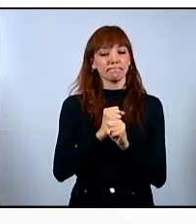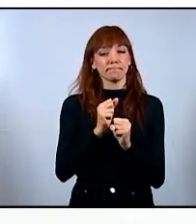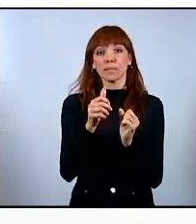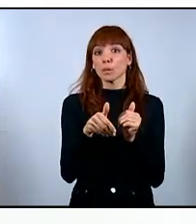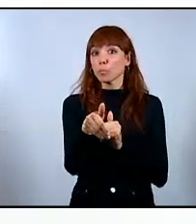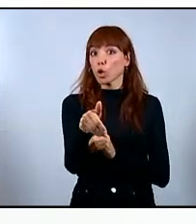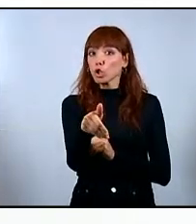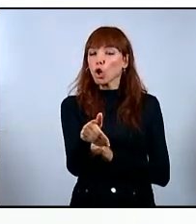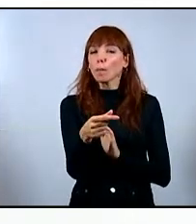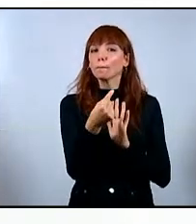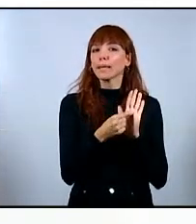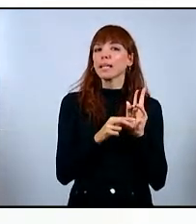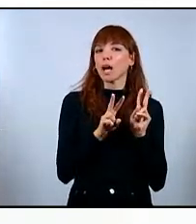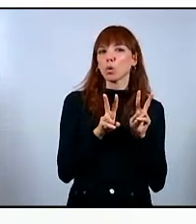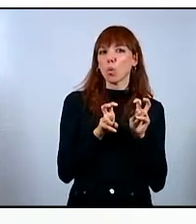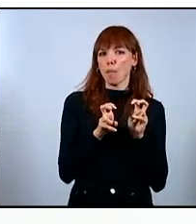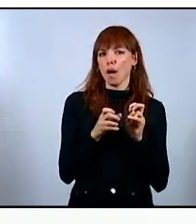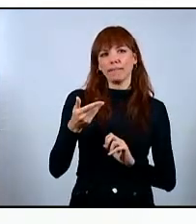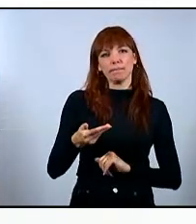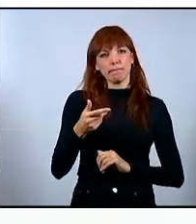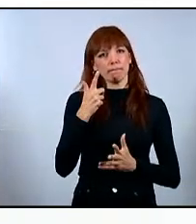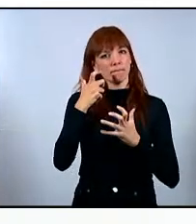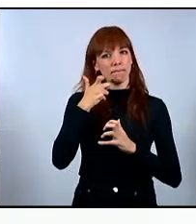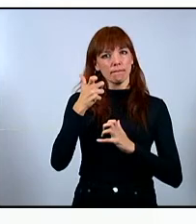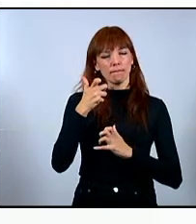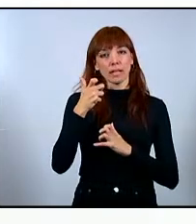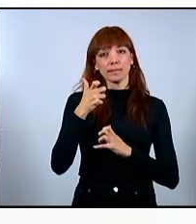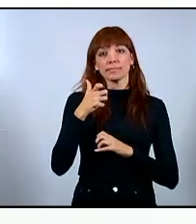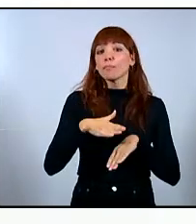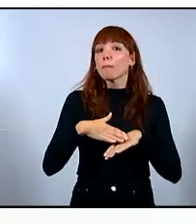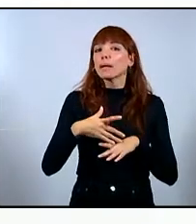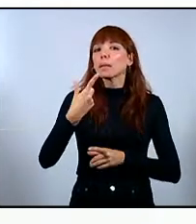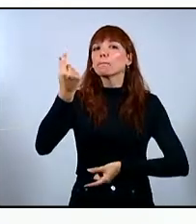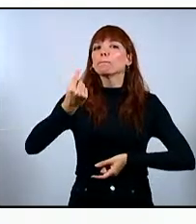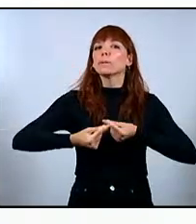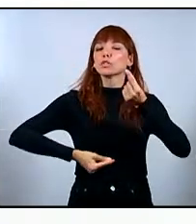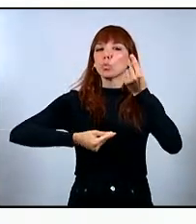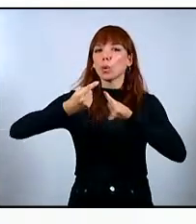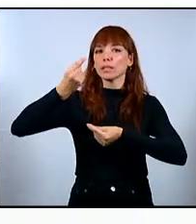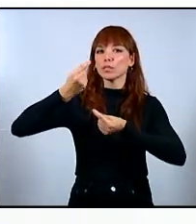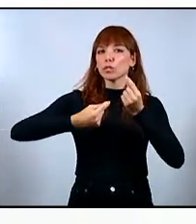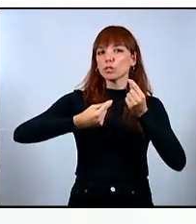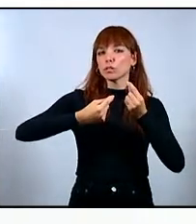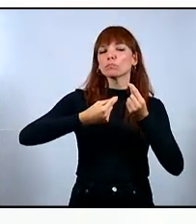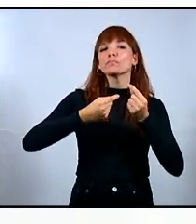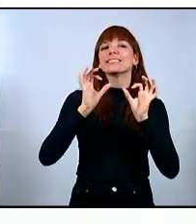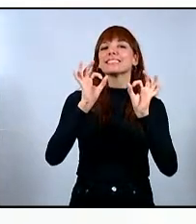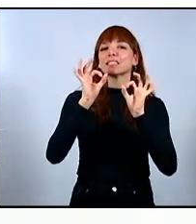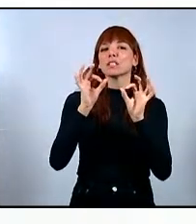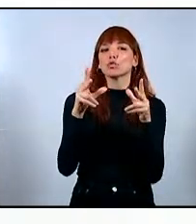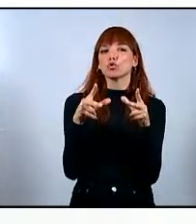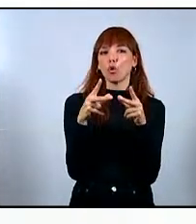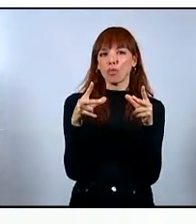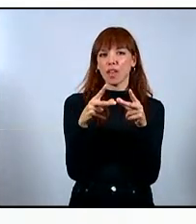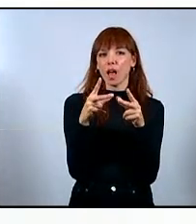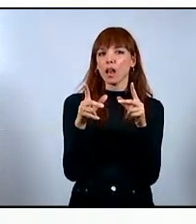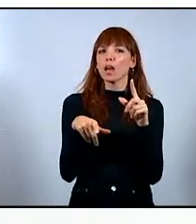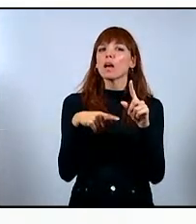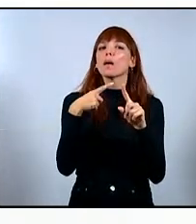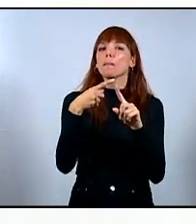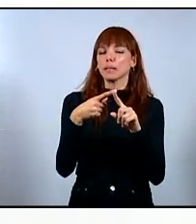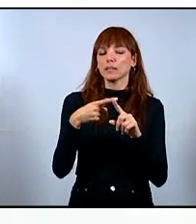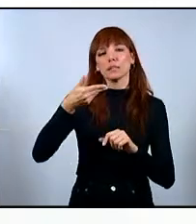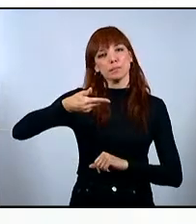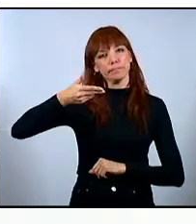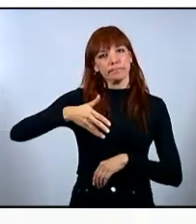paquete de medidas de gran calado y vamos a encarar unos presupuestos que serán sociales y serán ambiciosos para